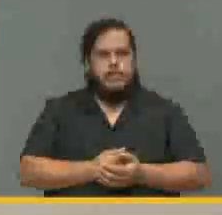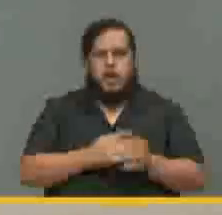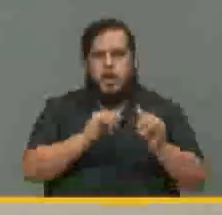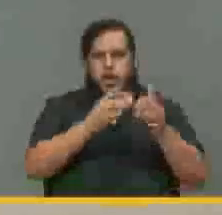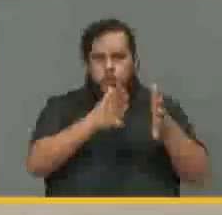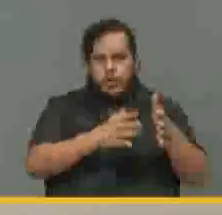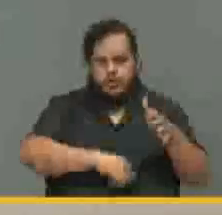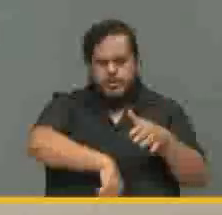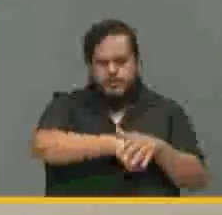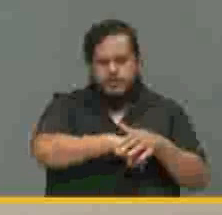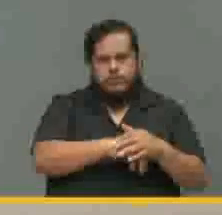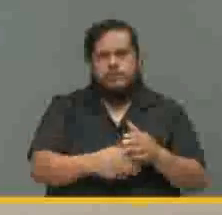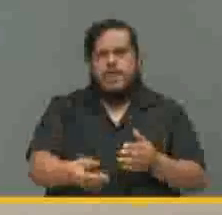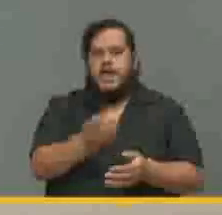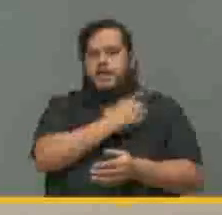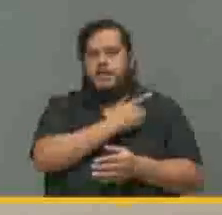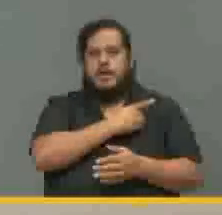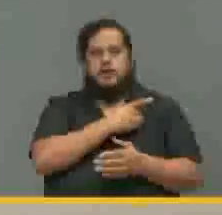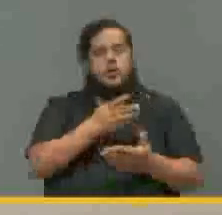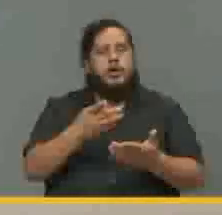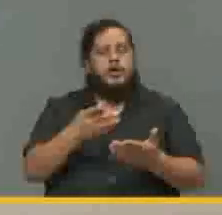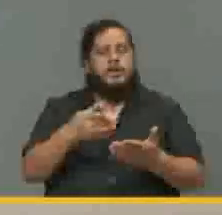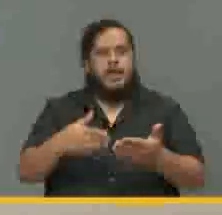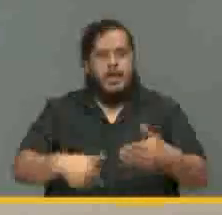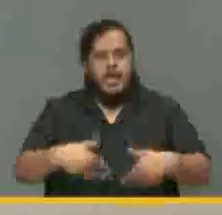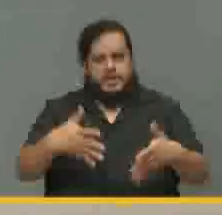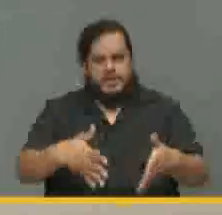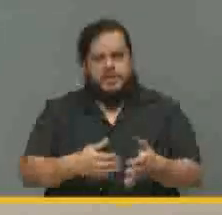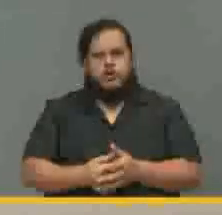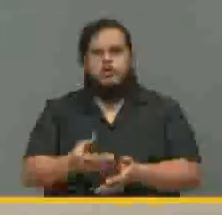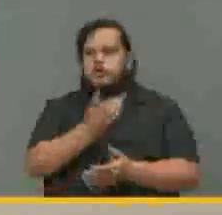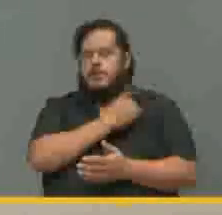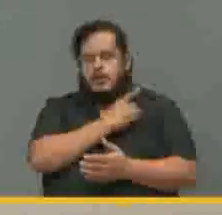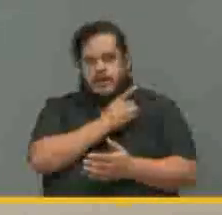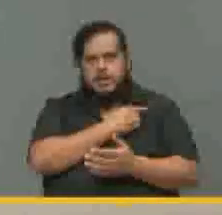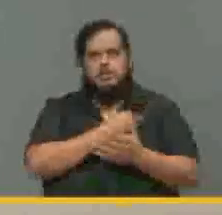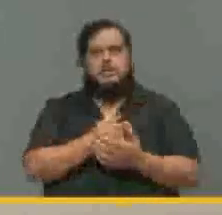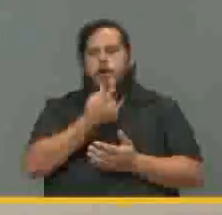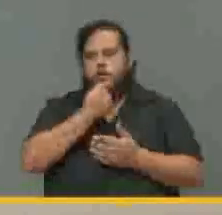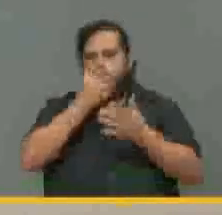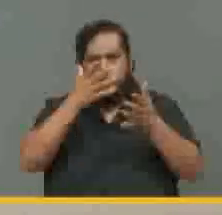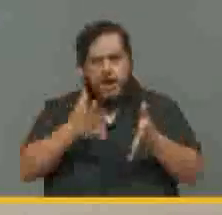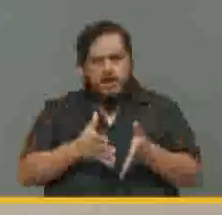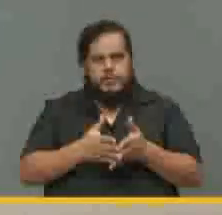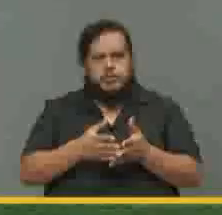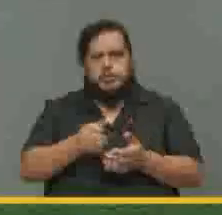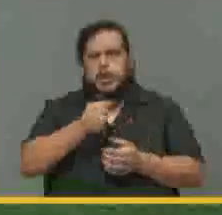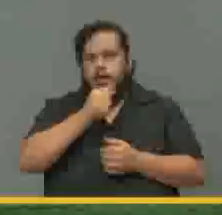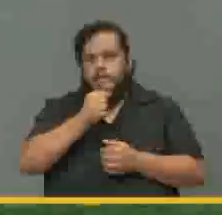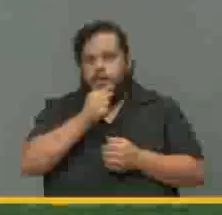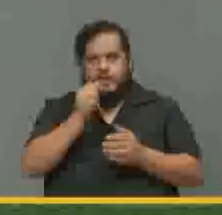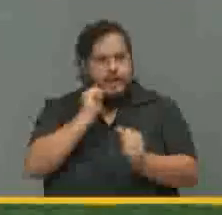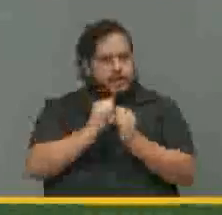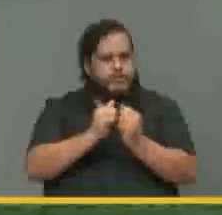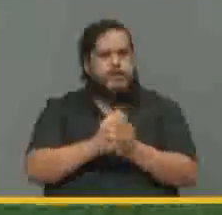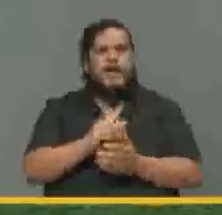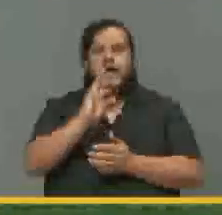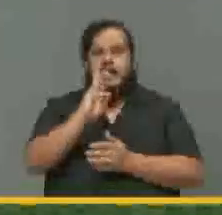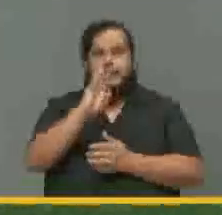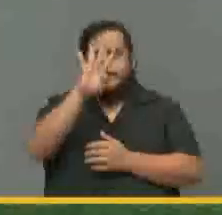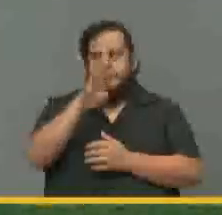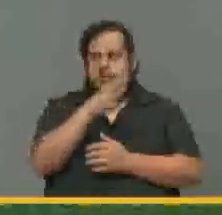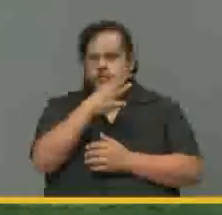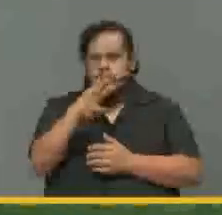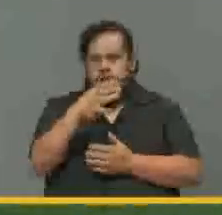jugadores de fútbol, directores técnicos, directivos, árbitros de fútbol, prensa deportiva. Tras 6 fechas disputadas en